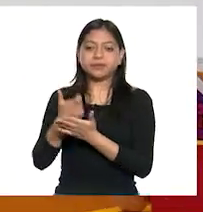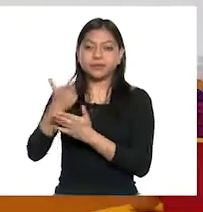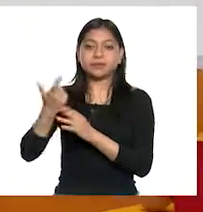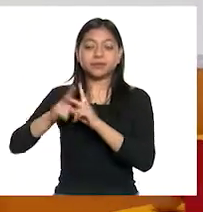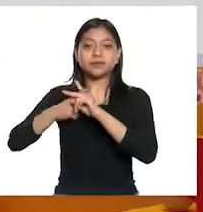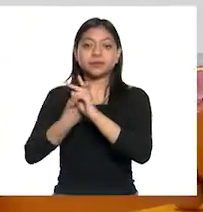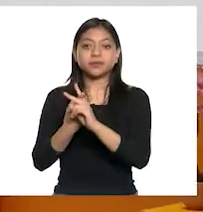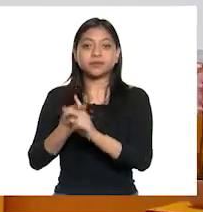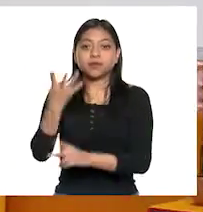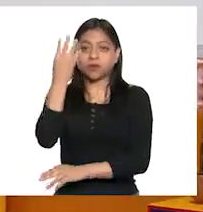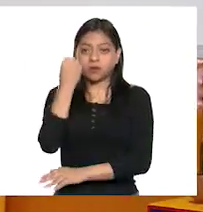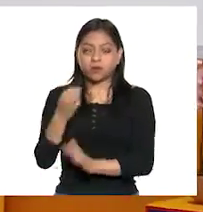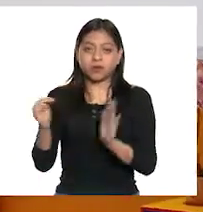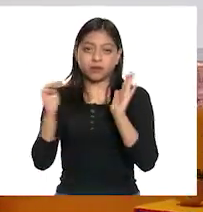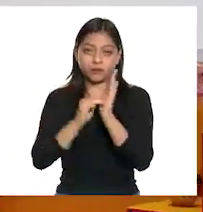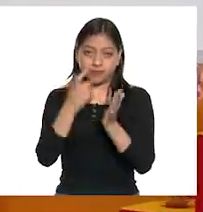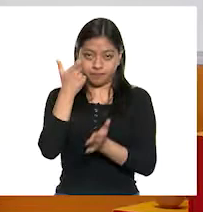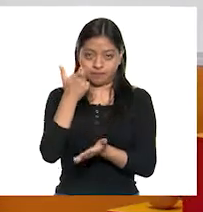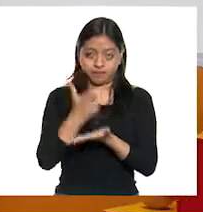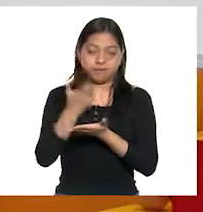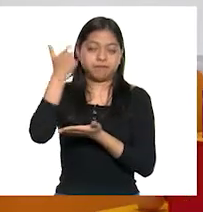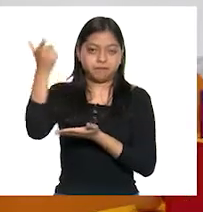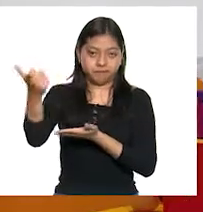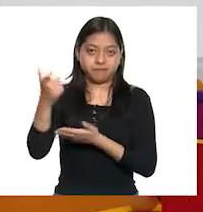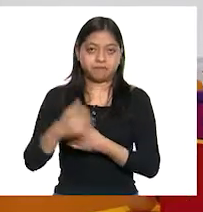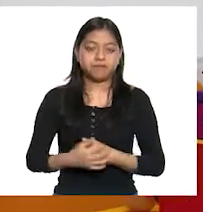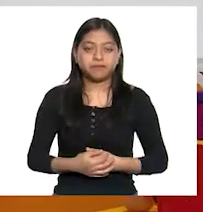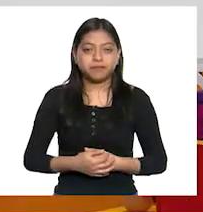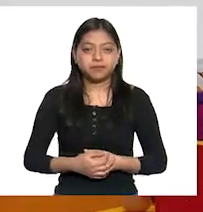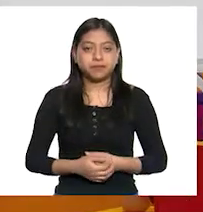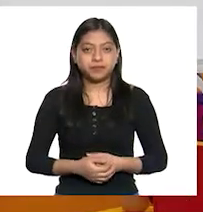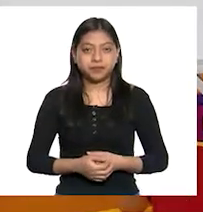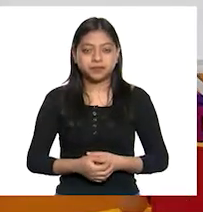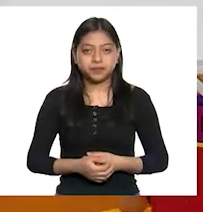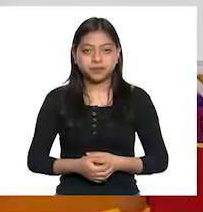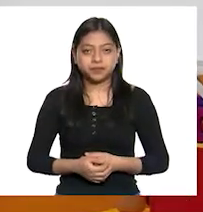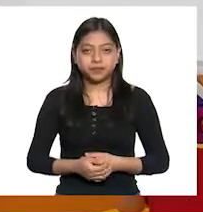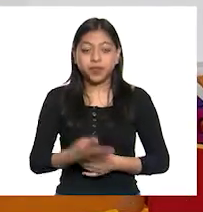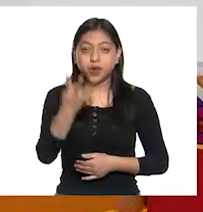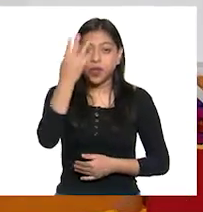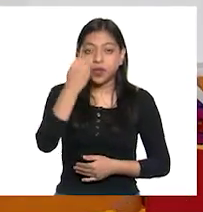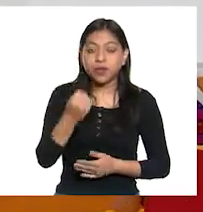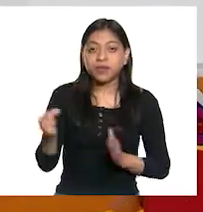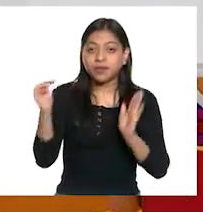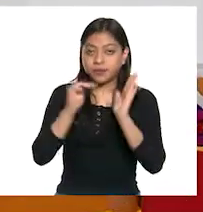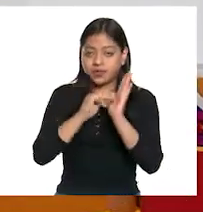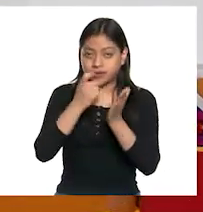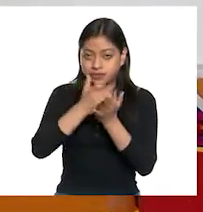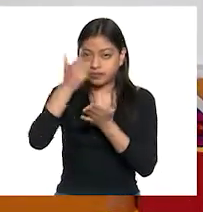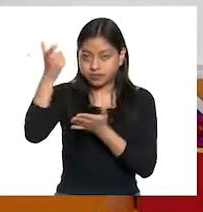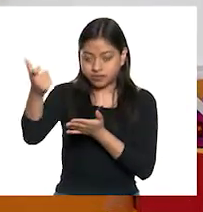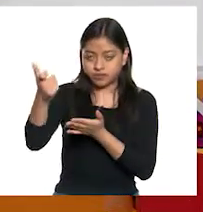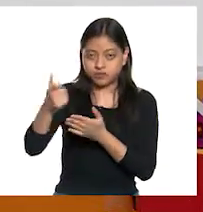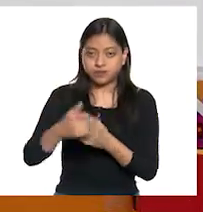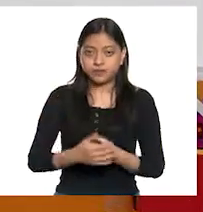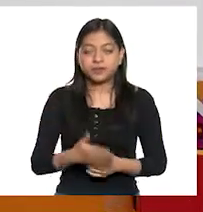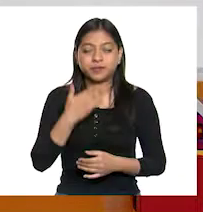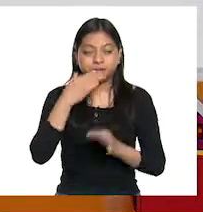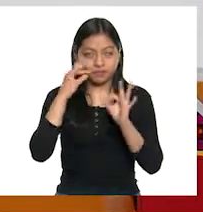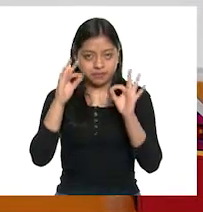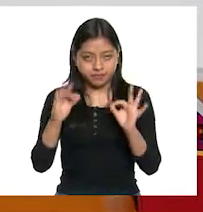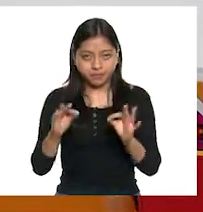de 9,000 pesos. Entonces son 9,000 pesos. Tenemos 9,000. Muy bien.